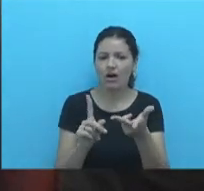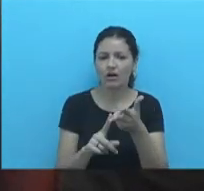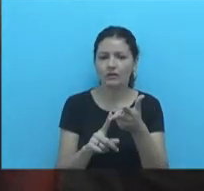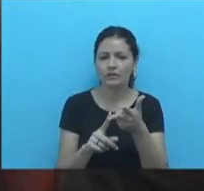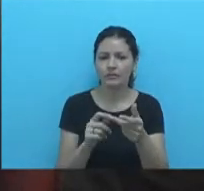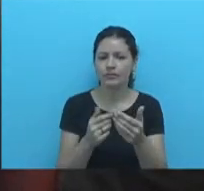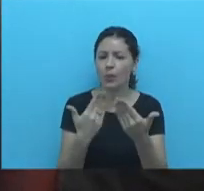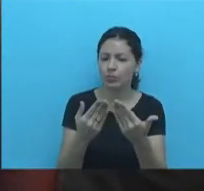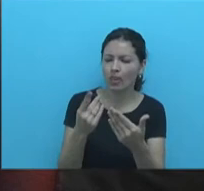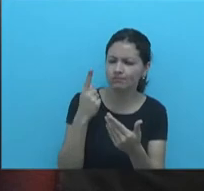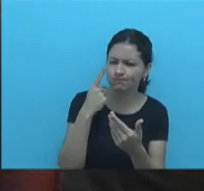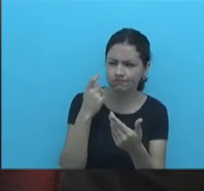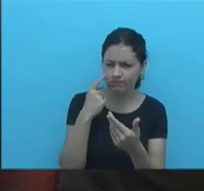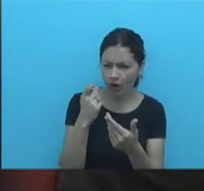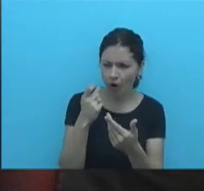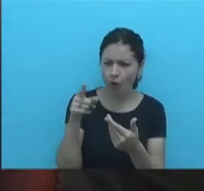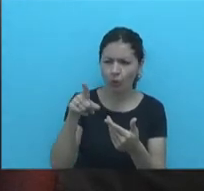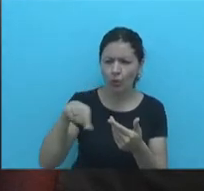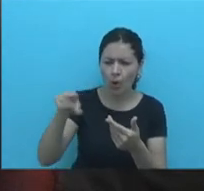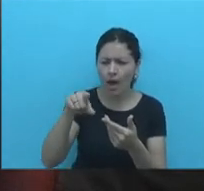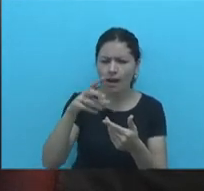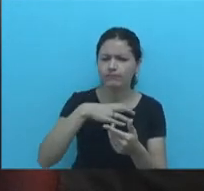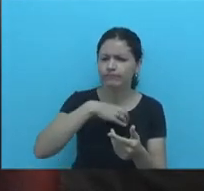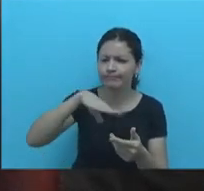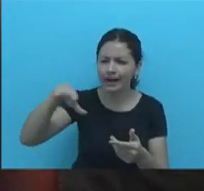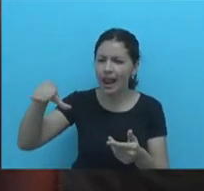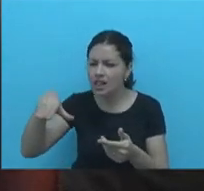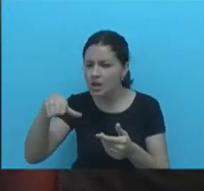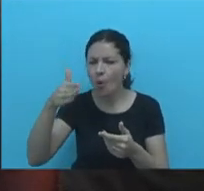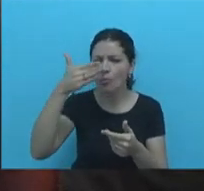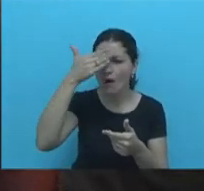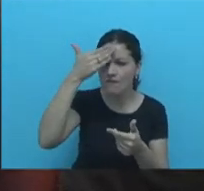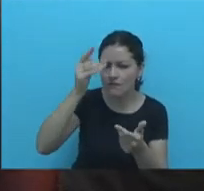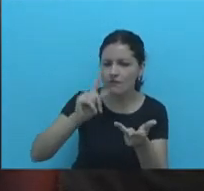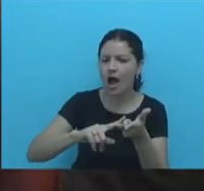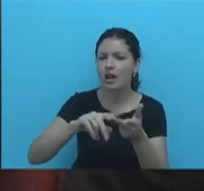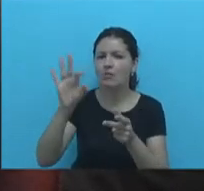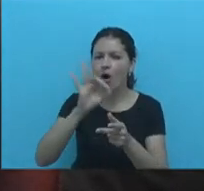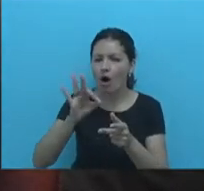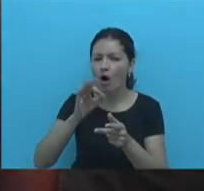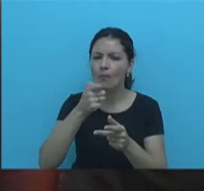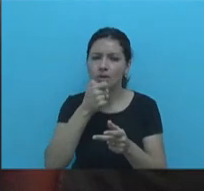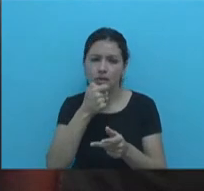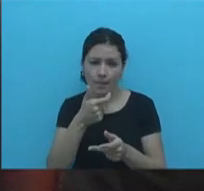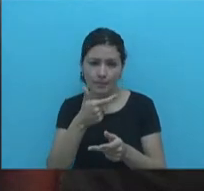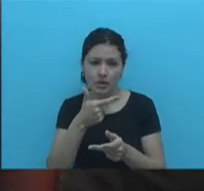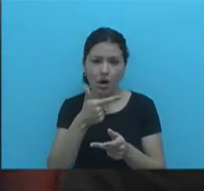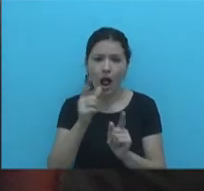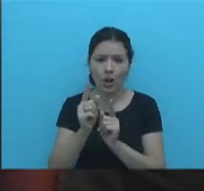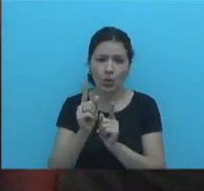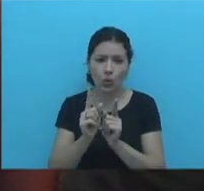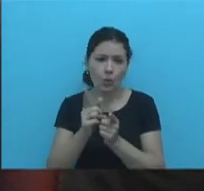abandono de la persona afectada en su salud, accidentes laborales, por ejemplo, los que se